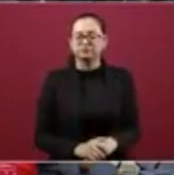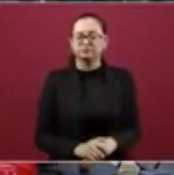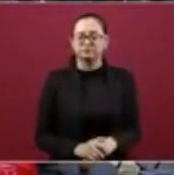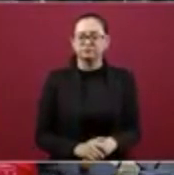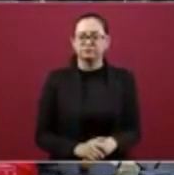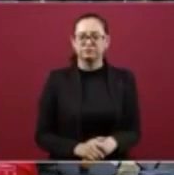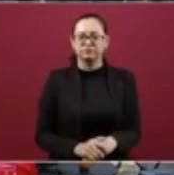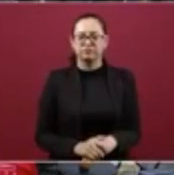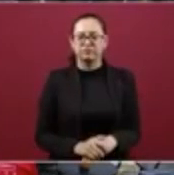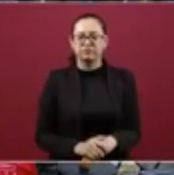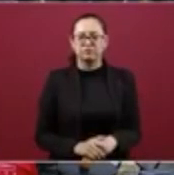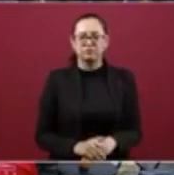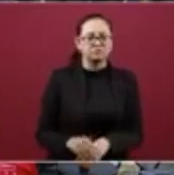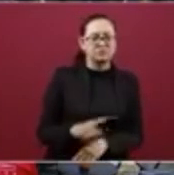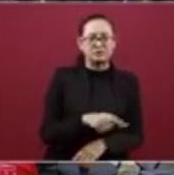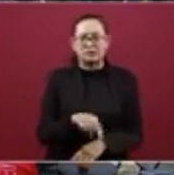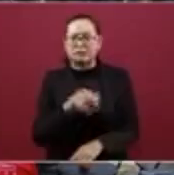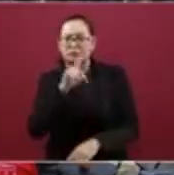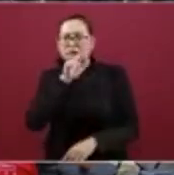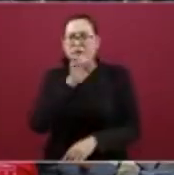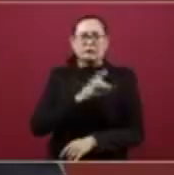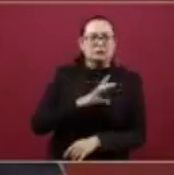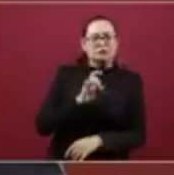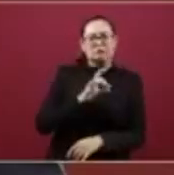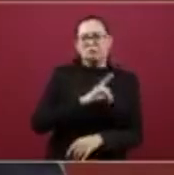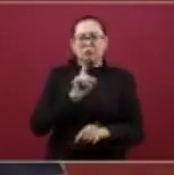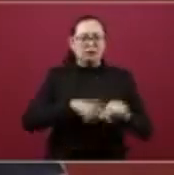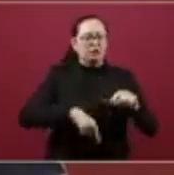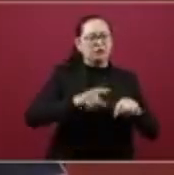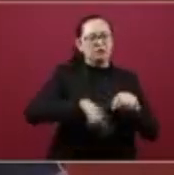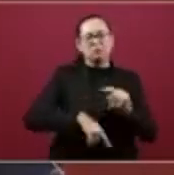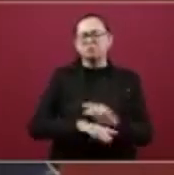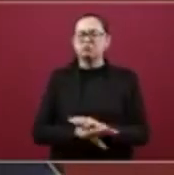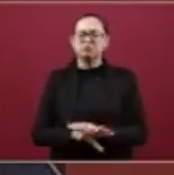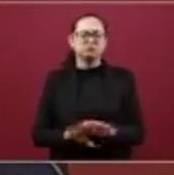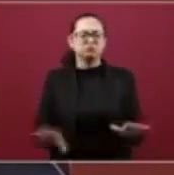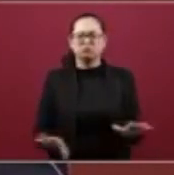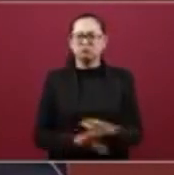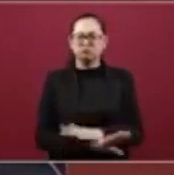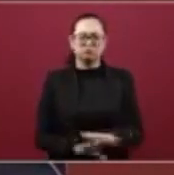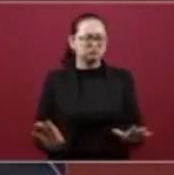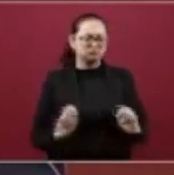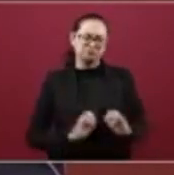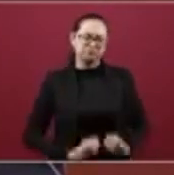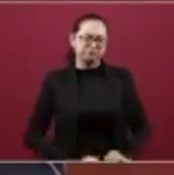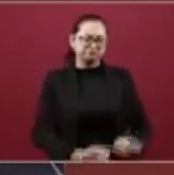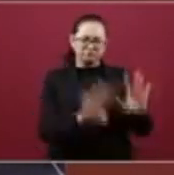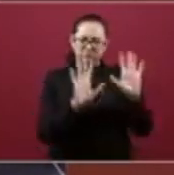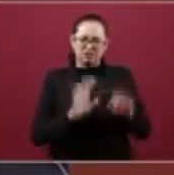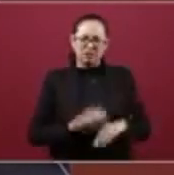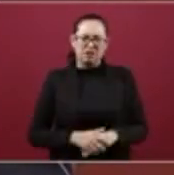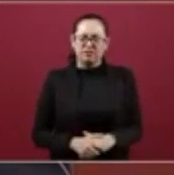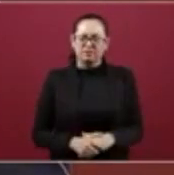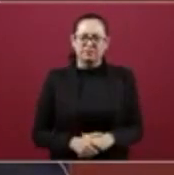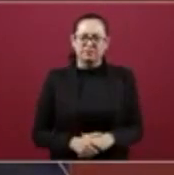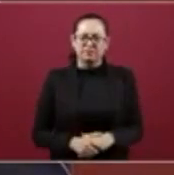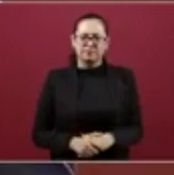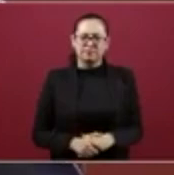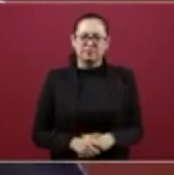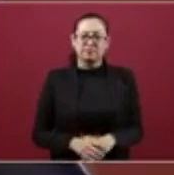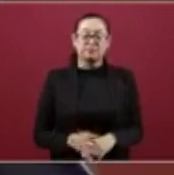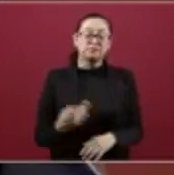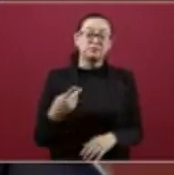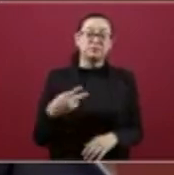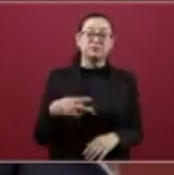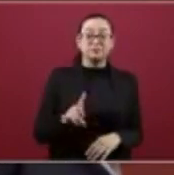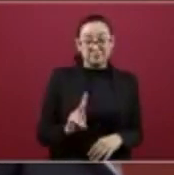haya temor, miedo, pero explicar que, como dicen los